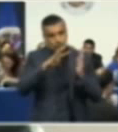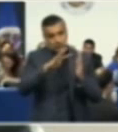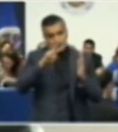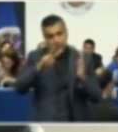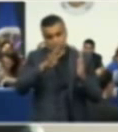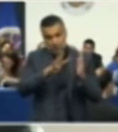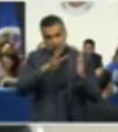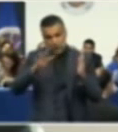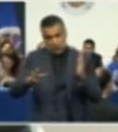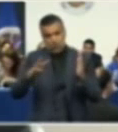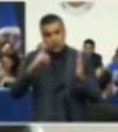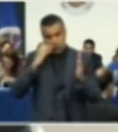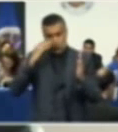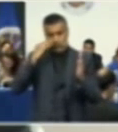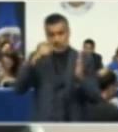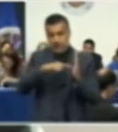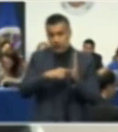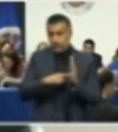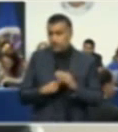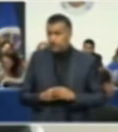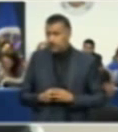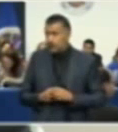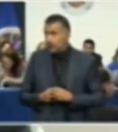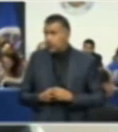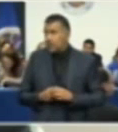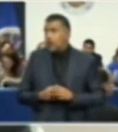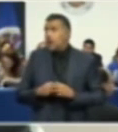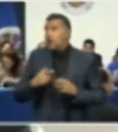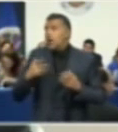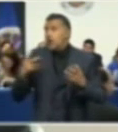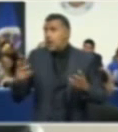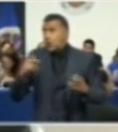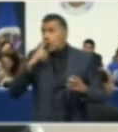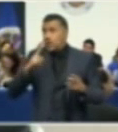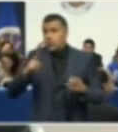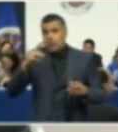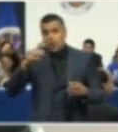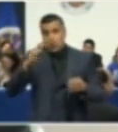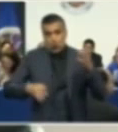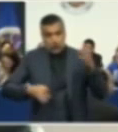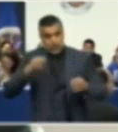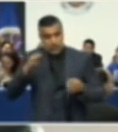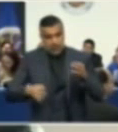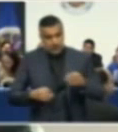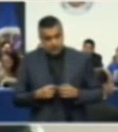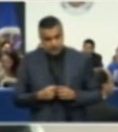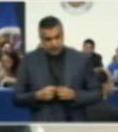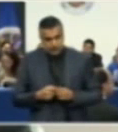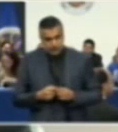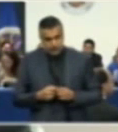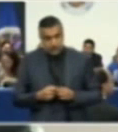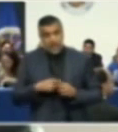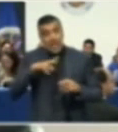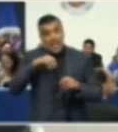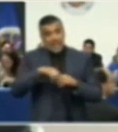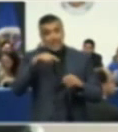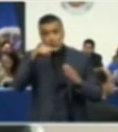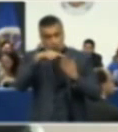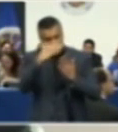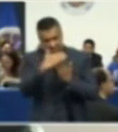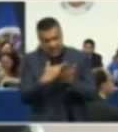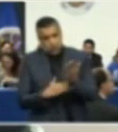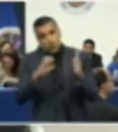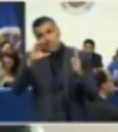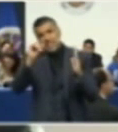43 y 44 de nuestro Código Civil, la cual refiere a una disposición jurídica dirigida a sustituir la voluntad. Dentro de estos casos